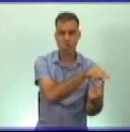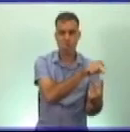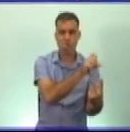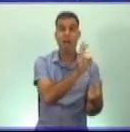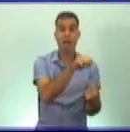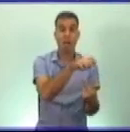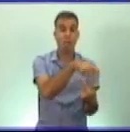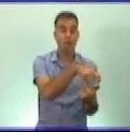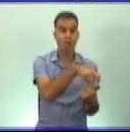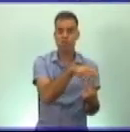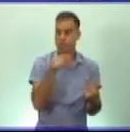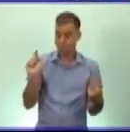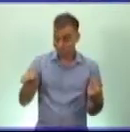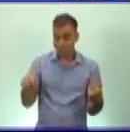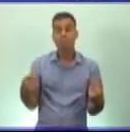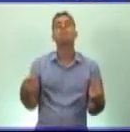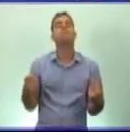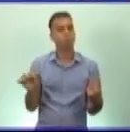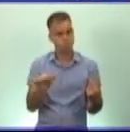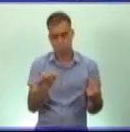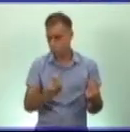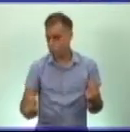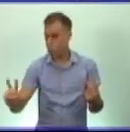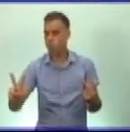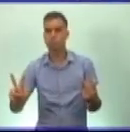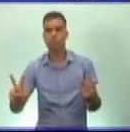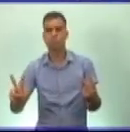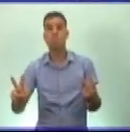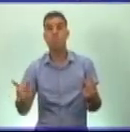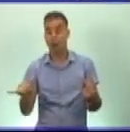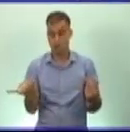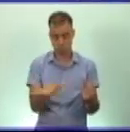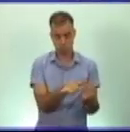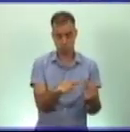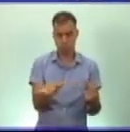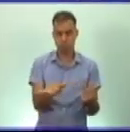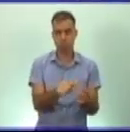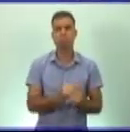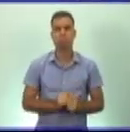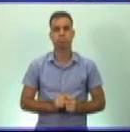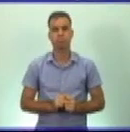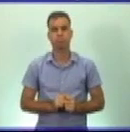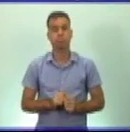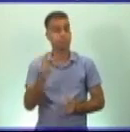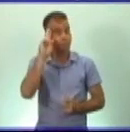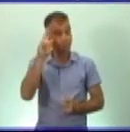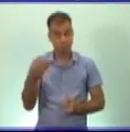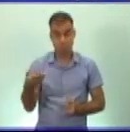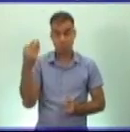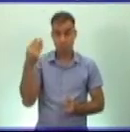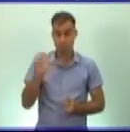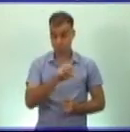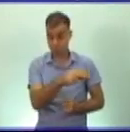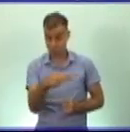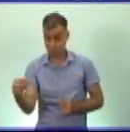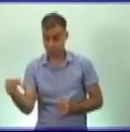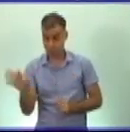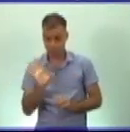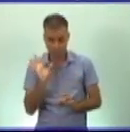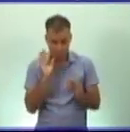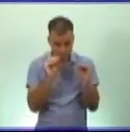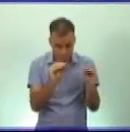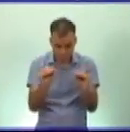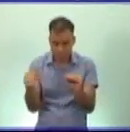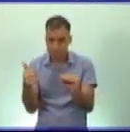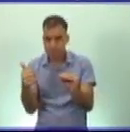reaccionantes tenemos que colocar también un 2 para tener la misma cantidad. Recuerden que ya una vez que la ecuación está ajustada,